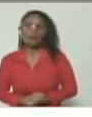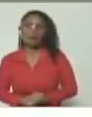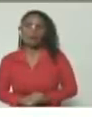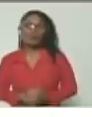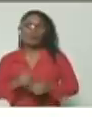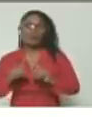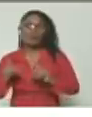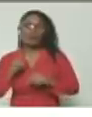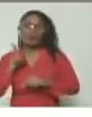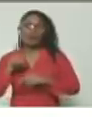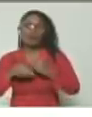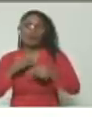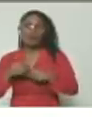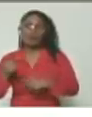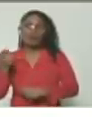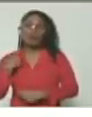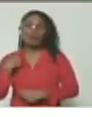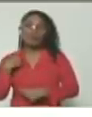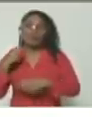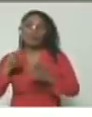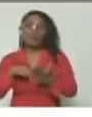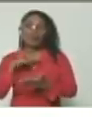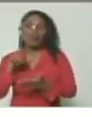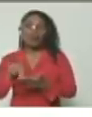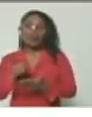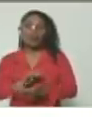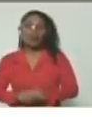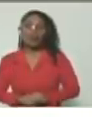Pero para eso hace falta ingresos nacionales.